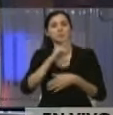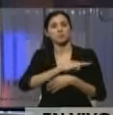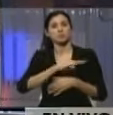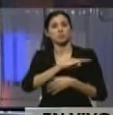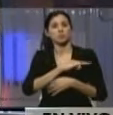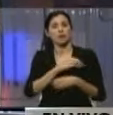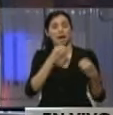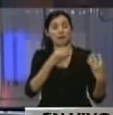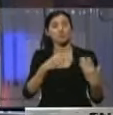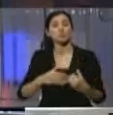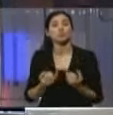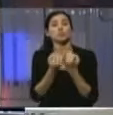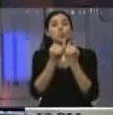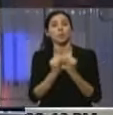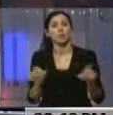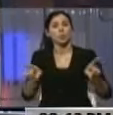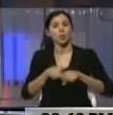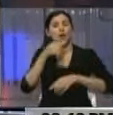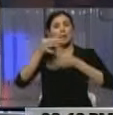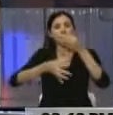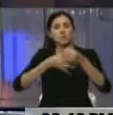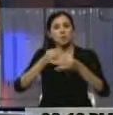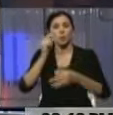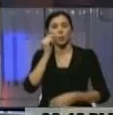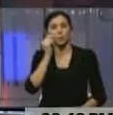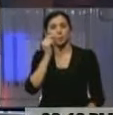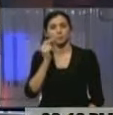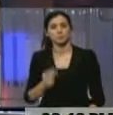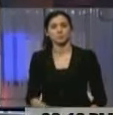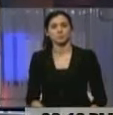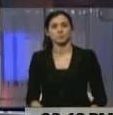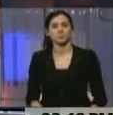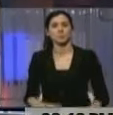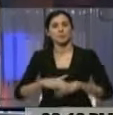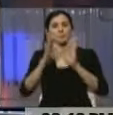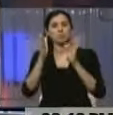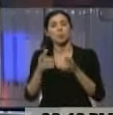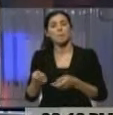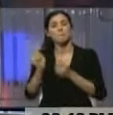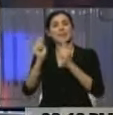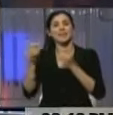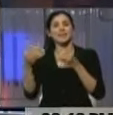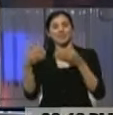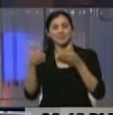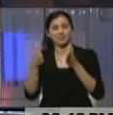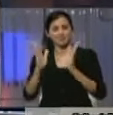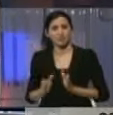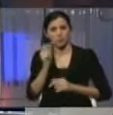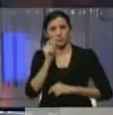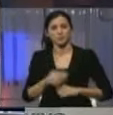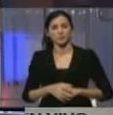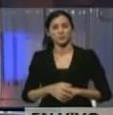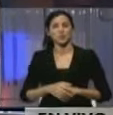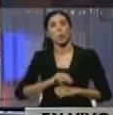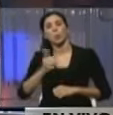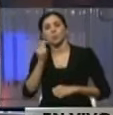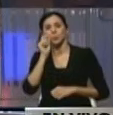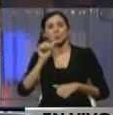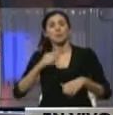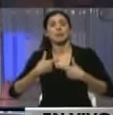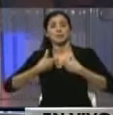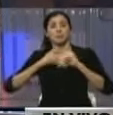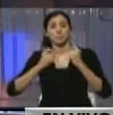abastecimiento soberano, como lo explicó el almirante, el ministro de Pesca y Acuicultura y el compañero profesor Aristóbulo